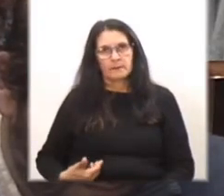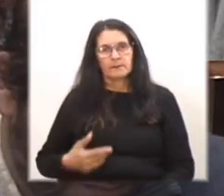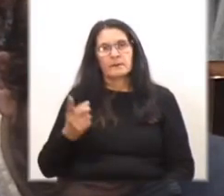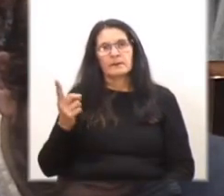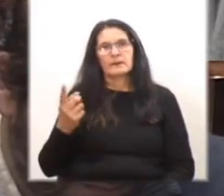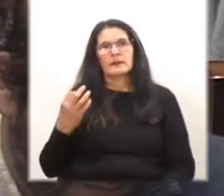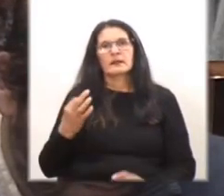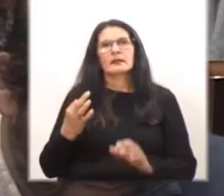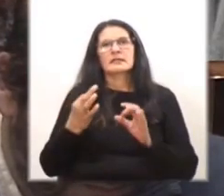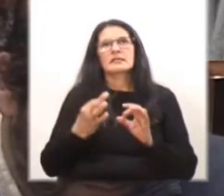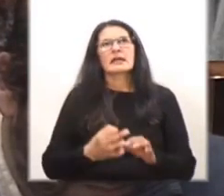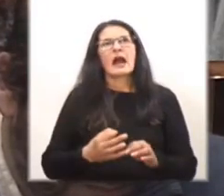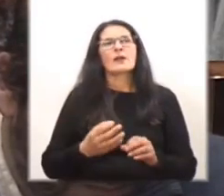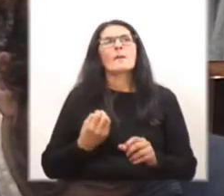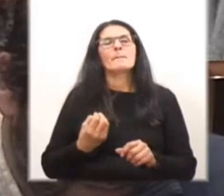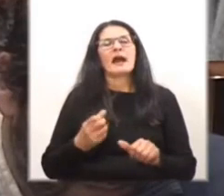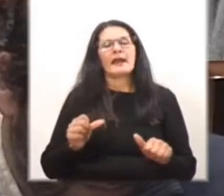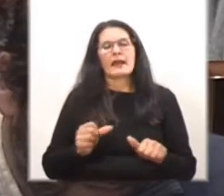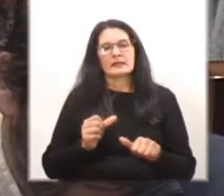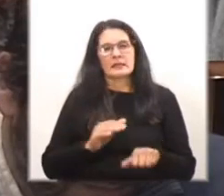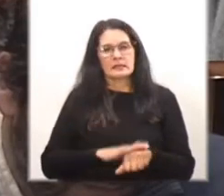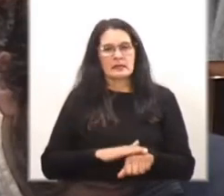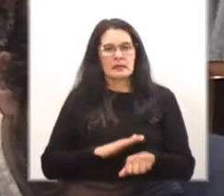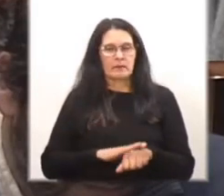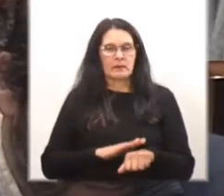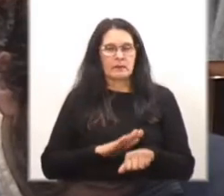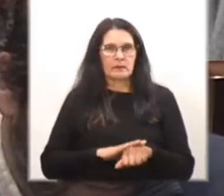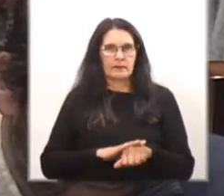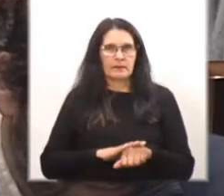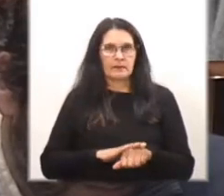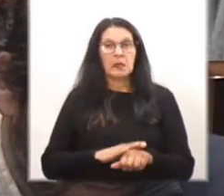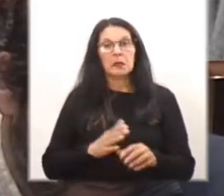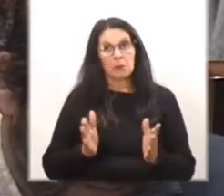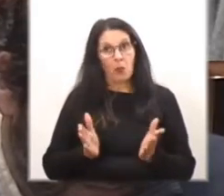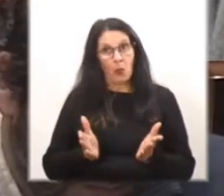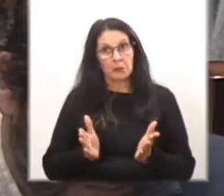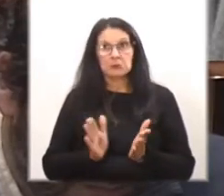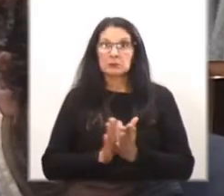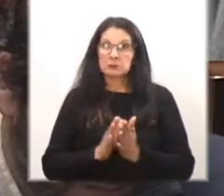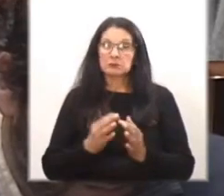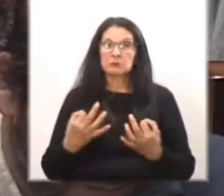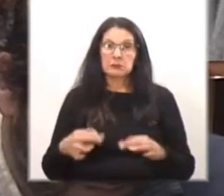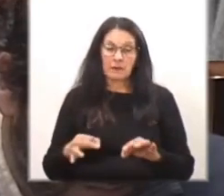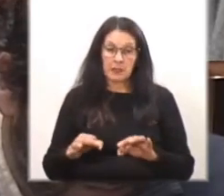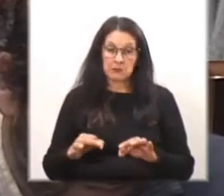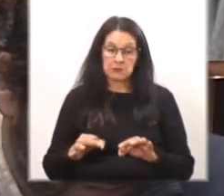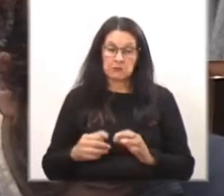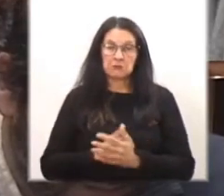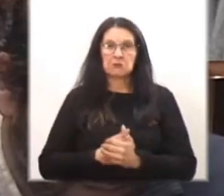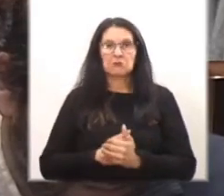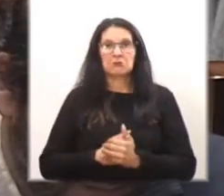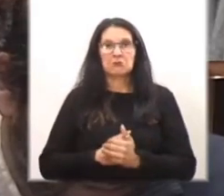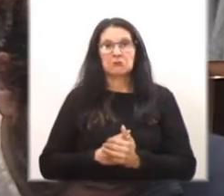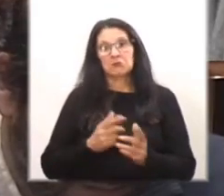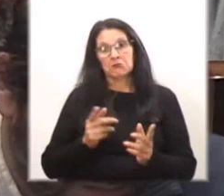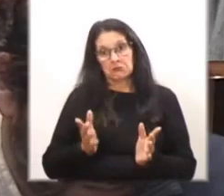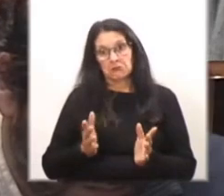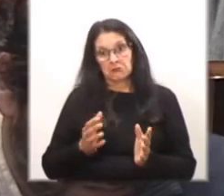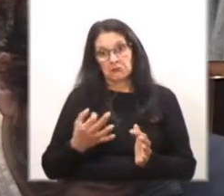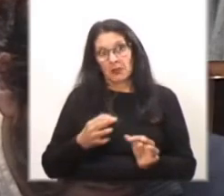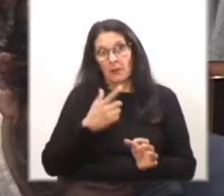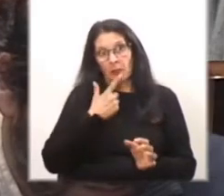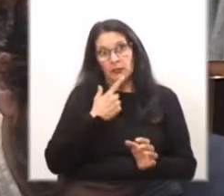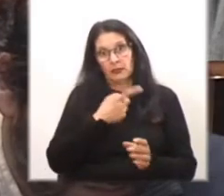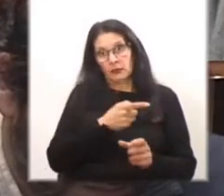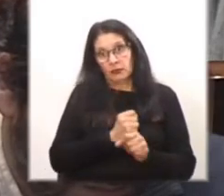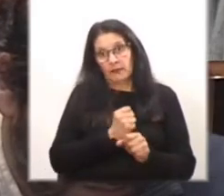a hacerse cargo. Bueno, está bien, es parte del razonamiento